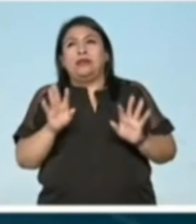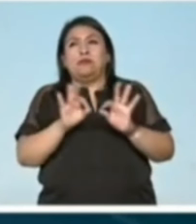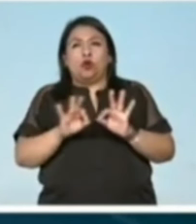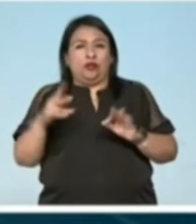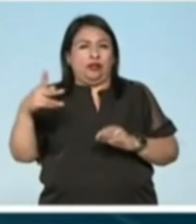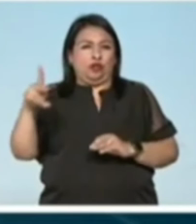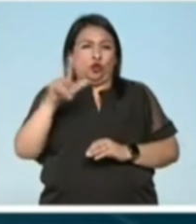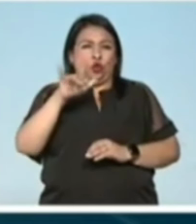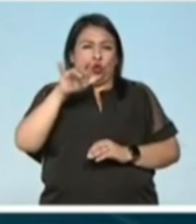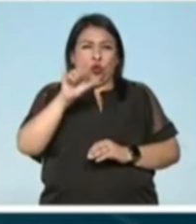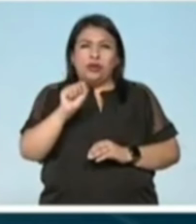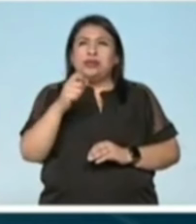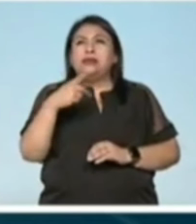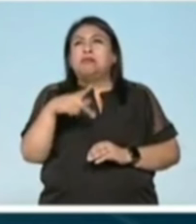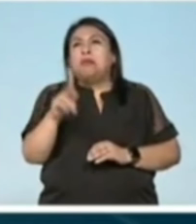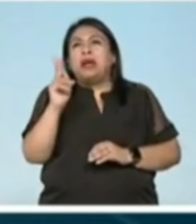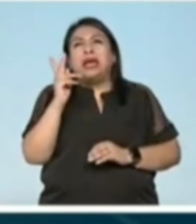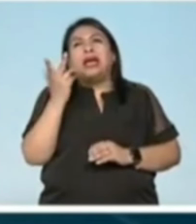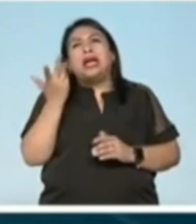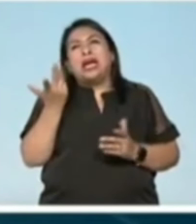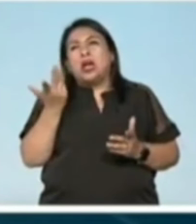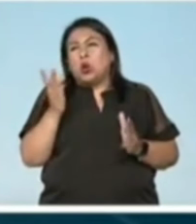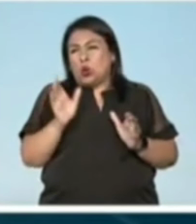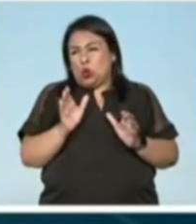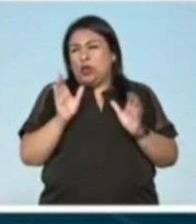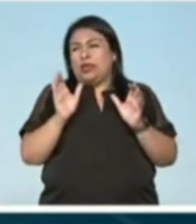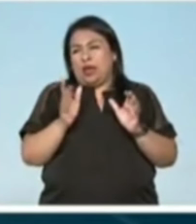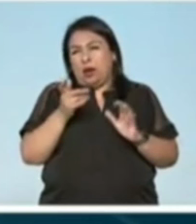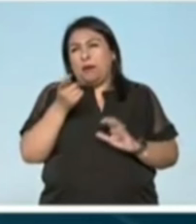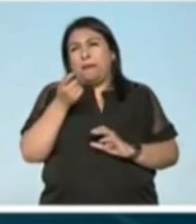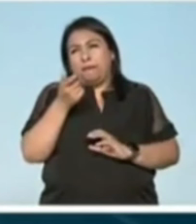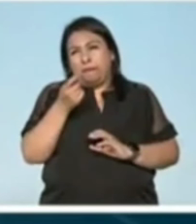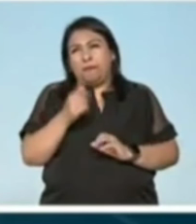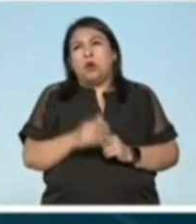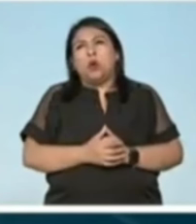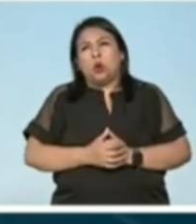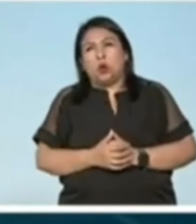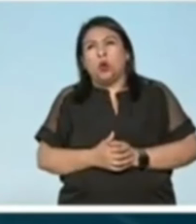muy importante para él, pero que era, digamos, se cuidaba un poco